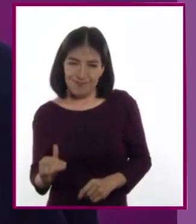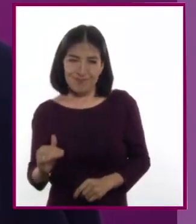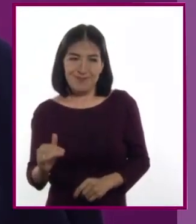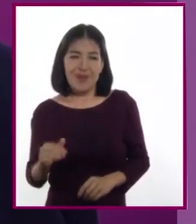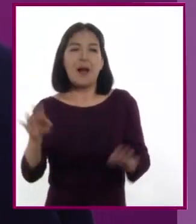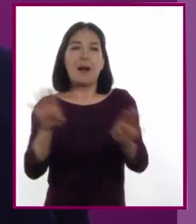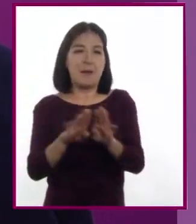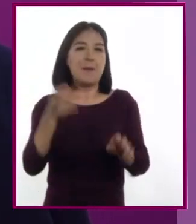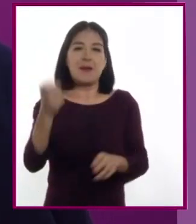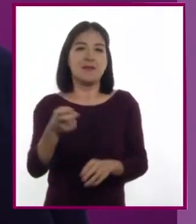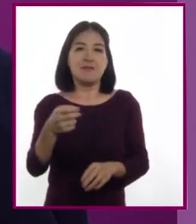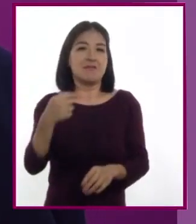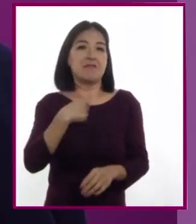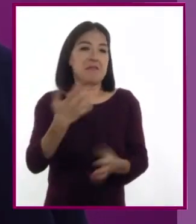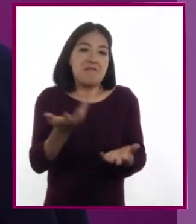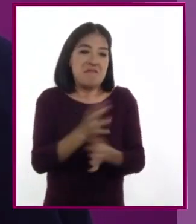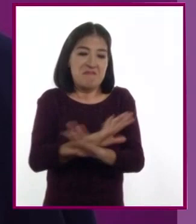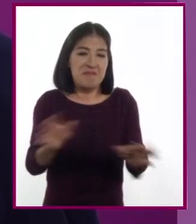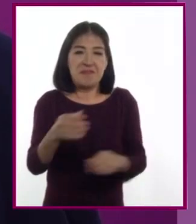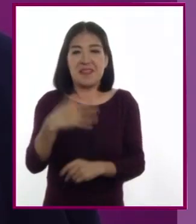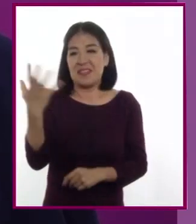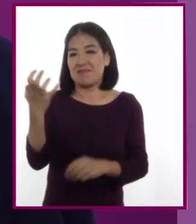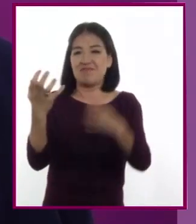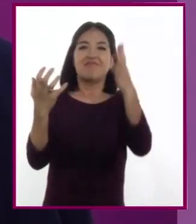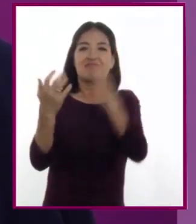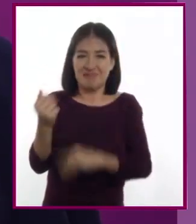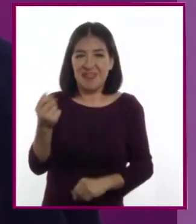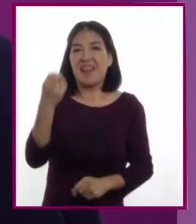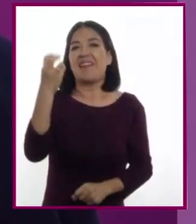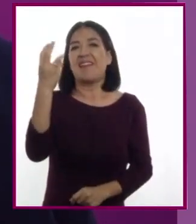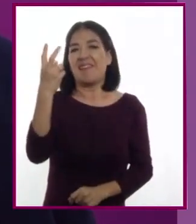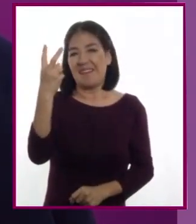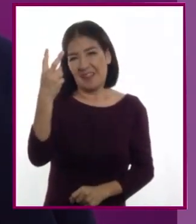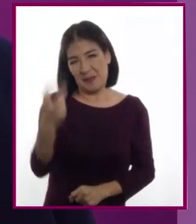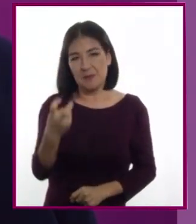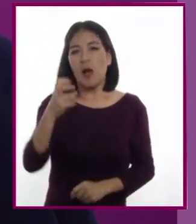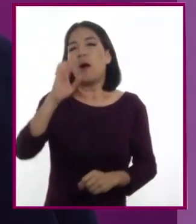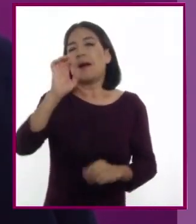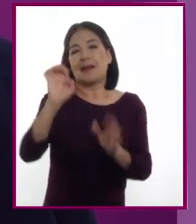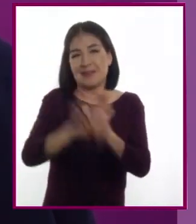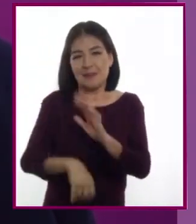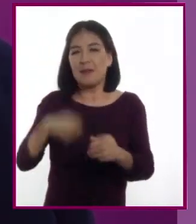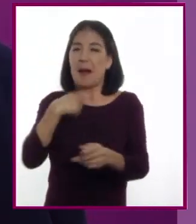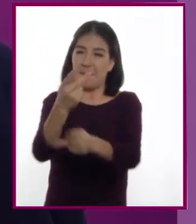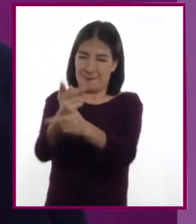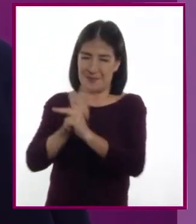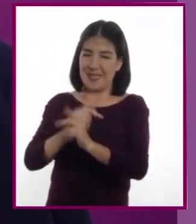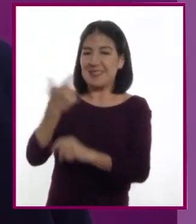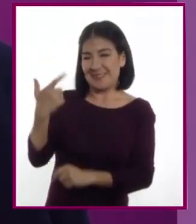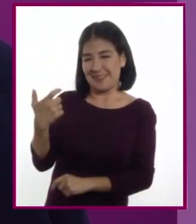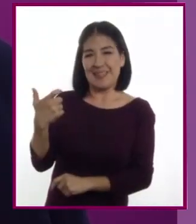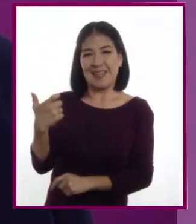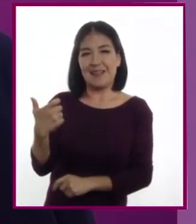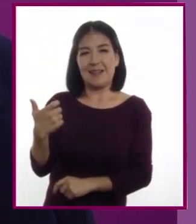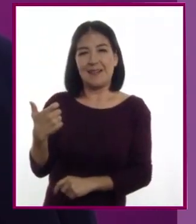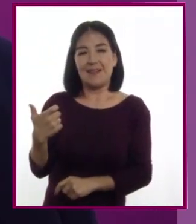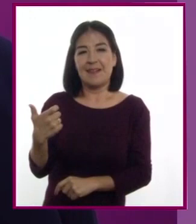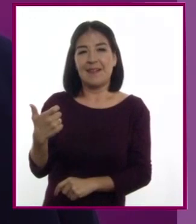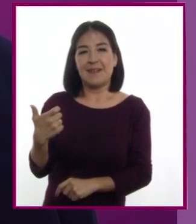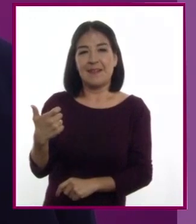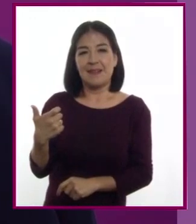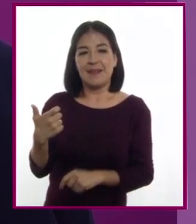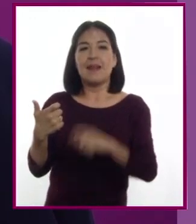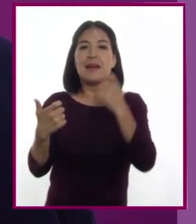es algo que no voy a tener. O si saqué un préstamo de 7 pesos, pues entonces